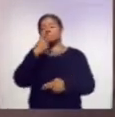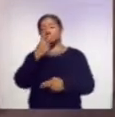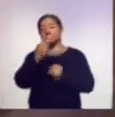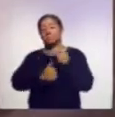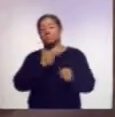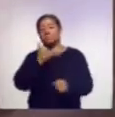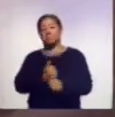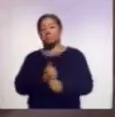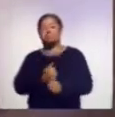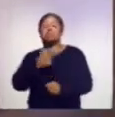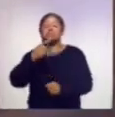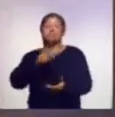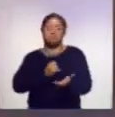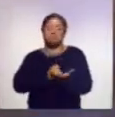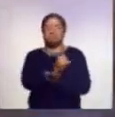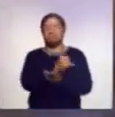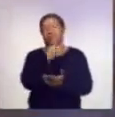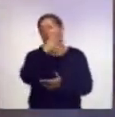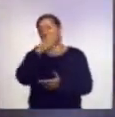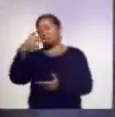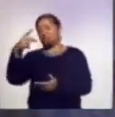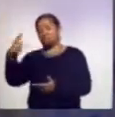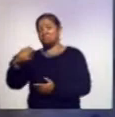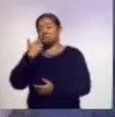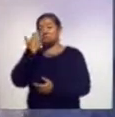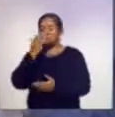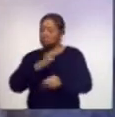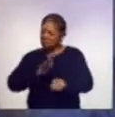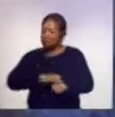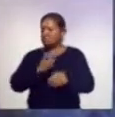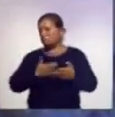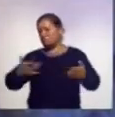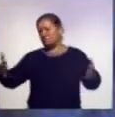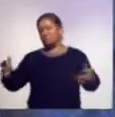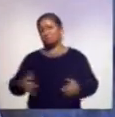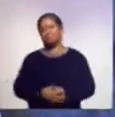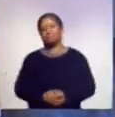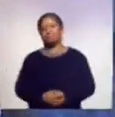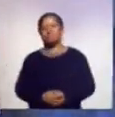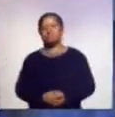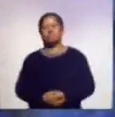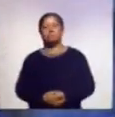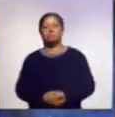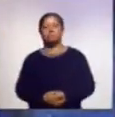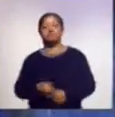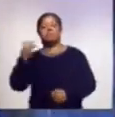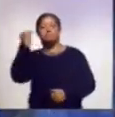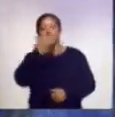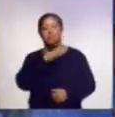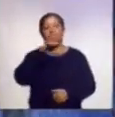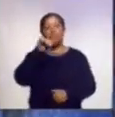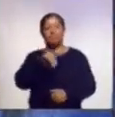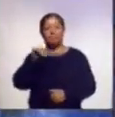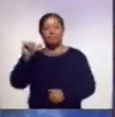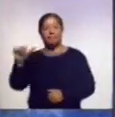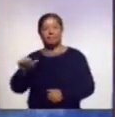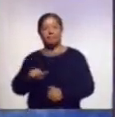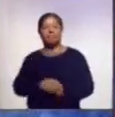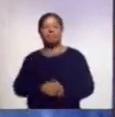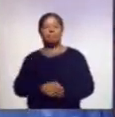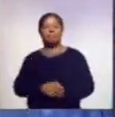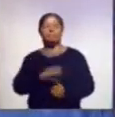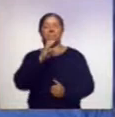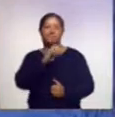es decisión de la madre y el hijo si desean extenderla por más tiempo. Con imágenes de Miguel Alariz y César